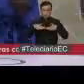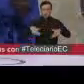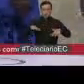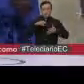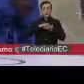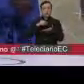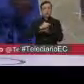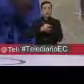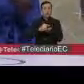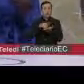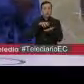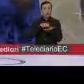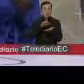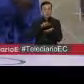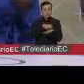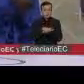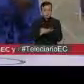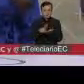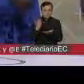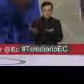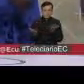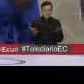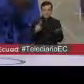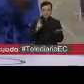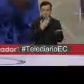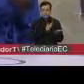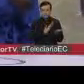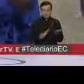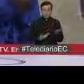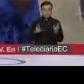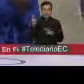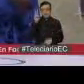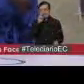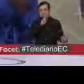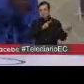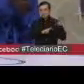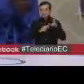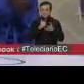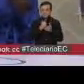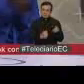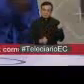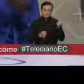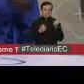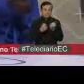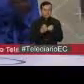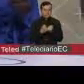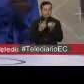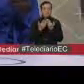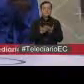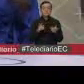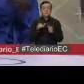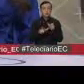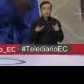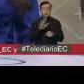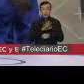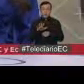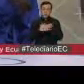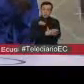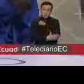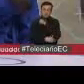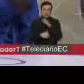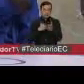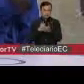guayas y en los ríos el segundo mandatario también supervisó la entrega de ayuda humanitaria y asistencia médica a personas de escasos